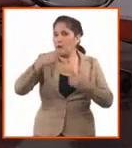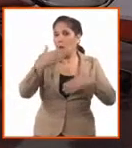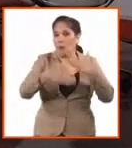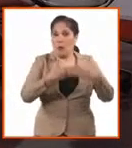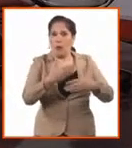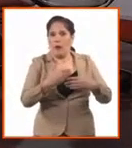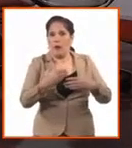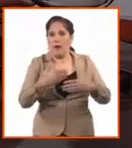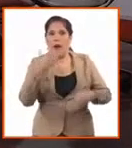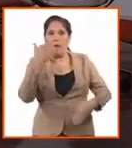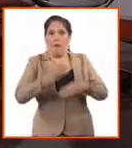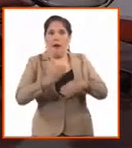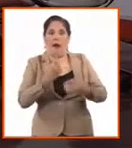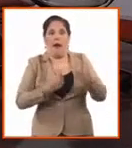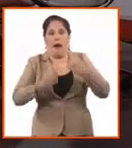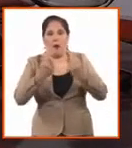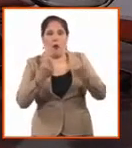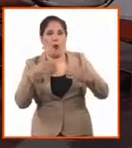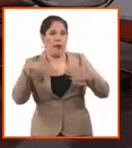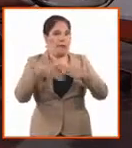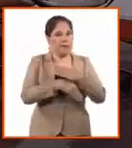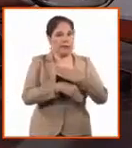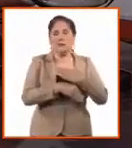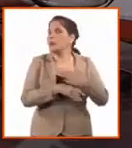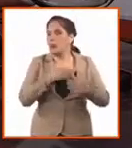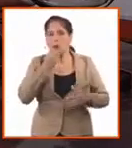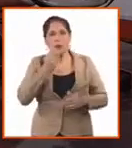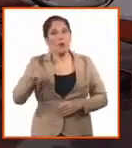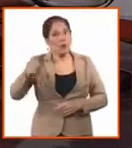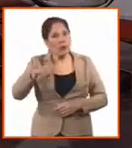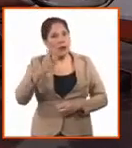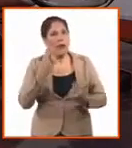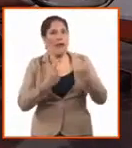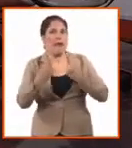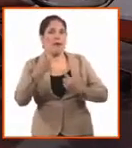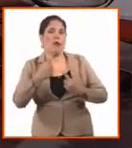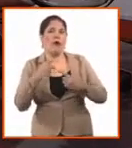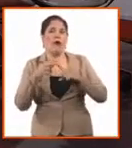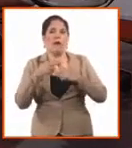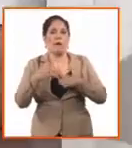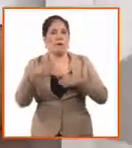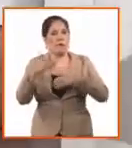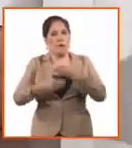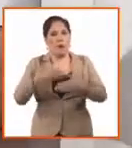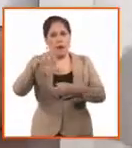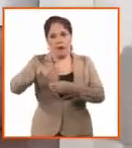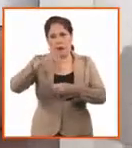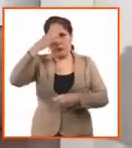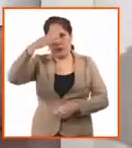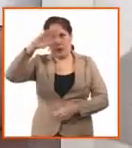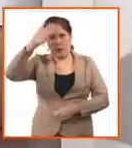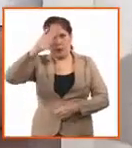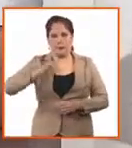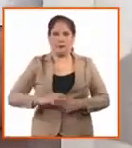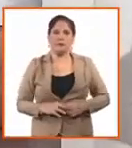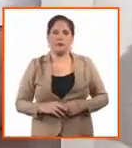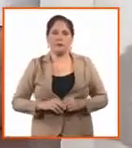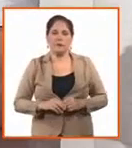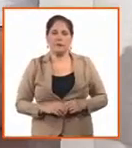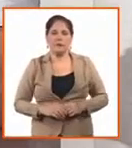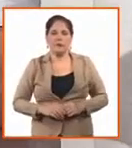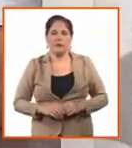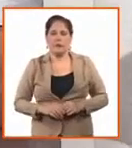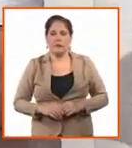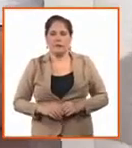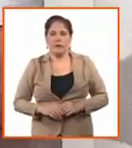que teníamos por delante si eso contradice mucho un cierto estereotipo muy desarrollado por los